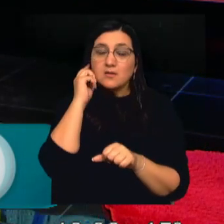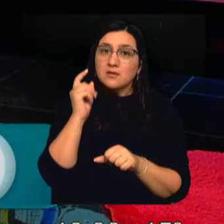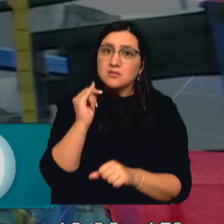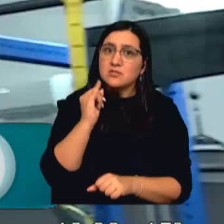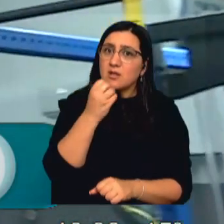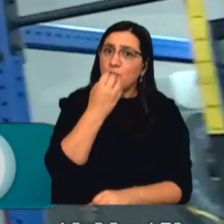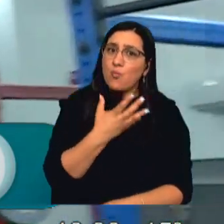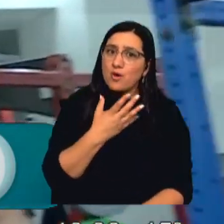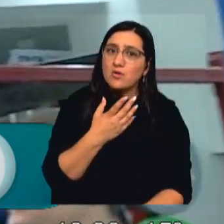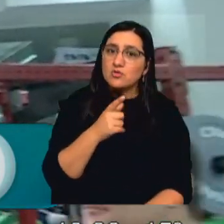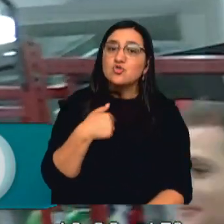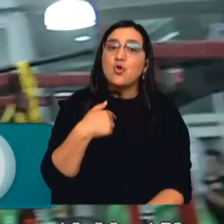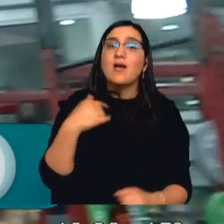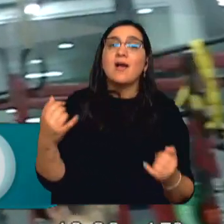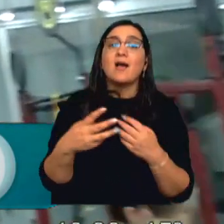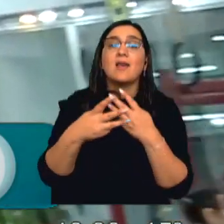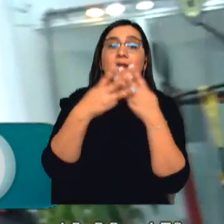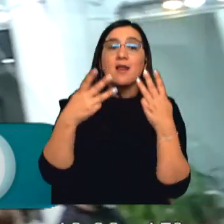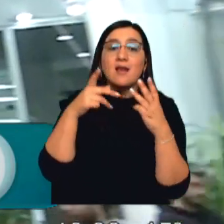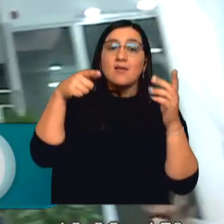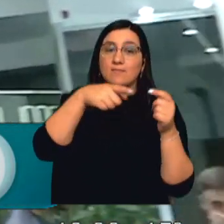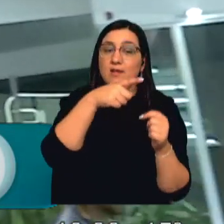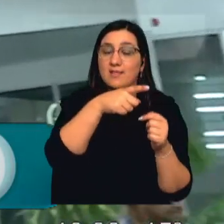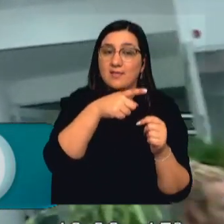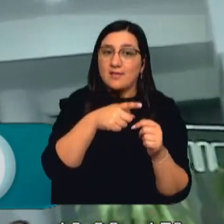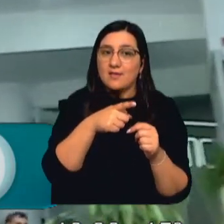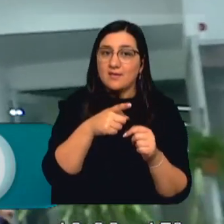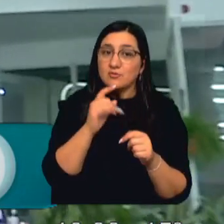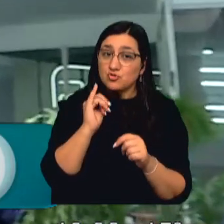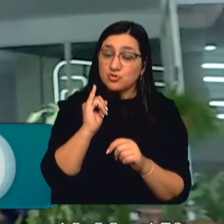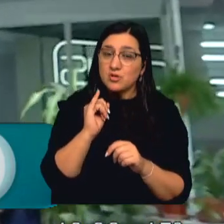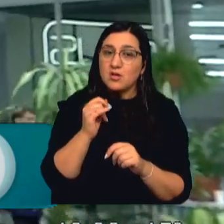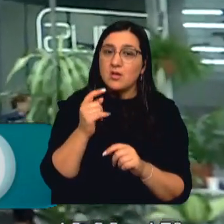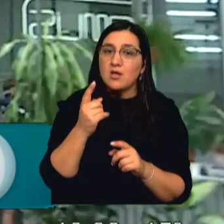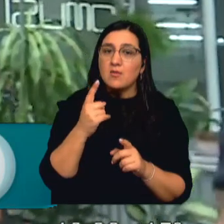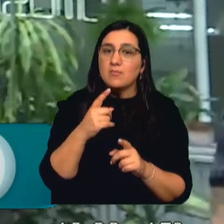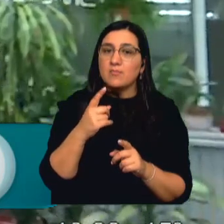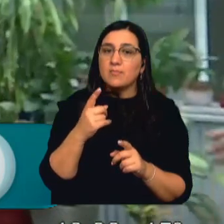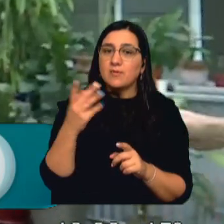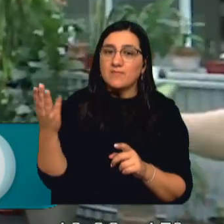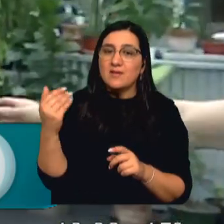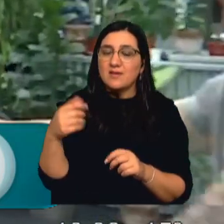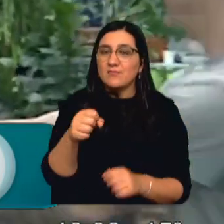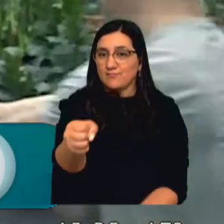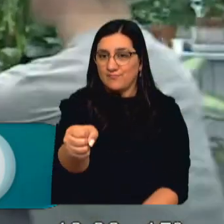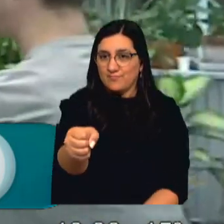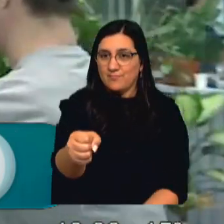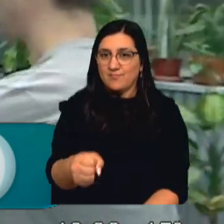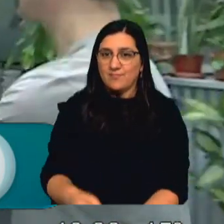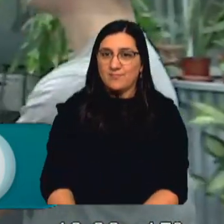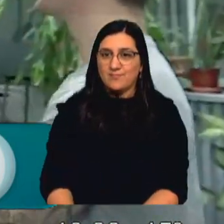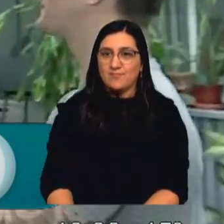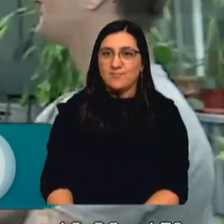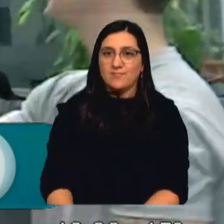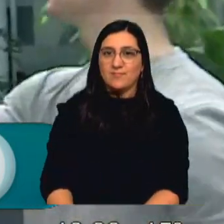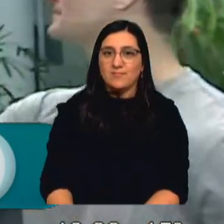Yo generalmente me cuelgo en este. A ver. No, yo en este me he colgado, pero no hago mucha cosa. Vení, Pablo. Ah. Ay, ay, ay, me